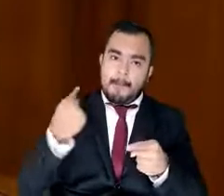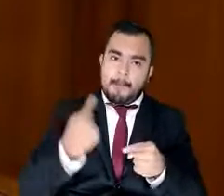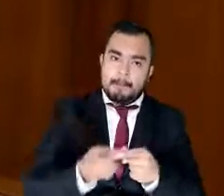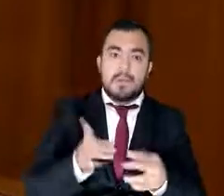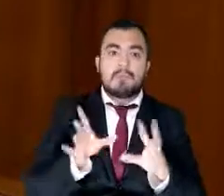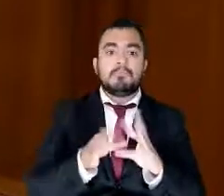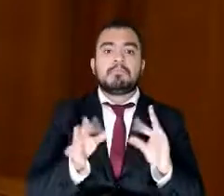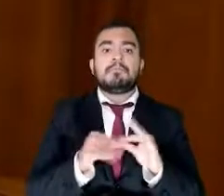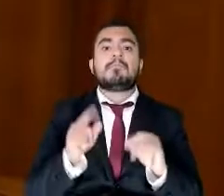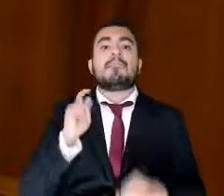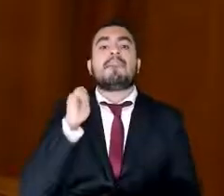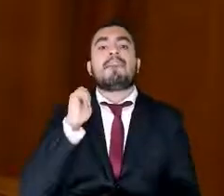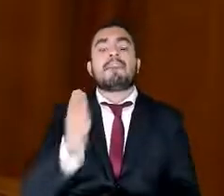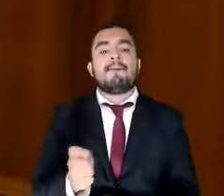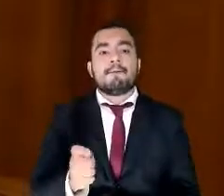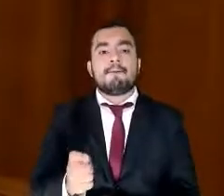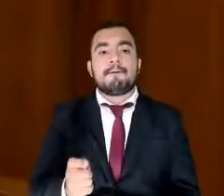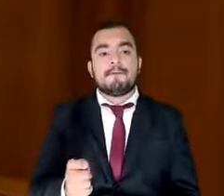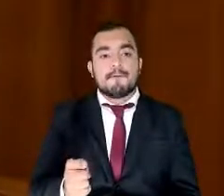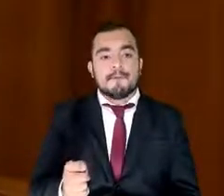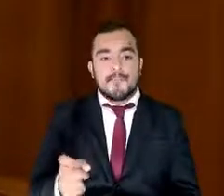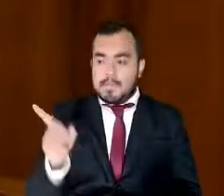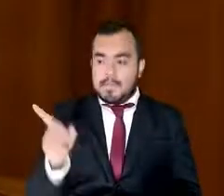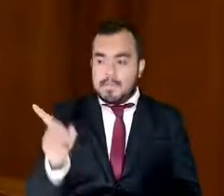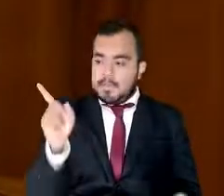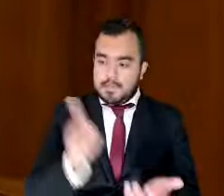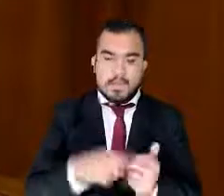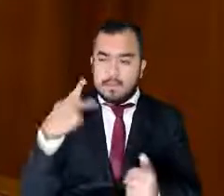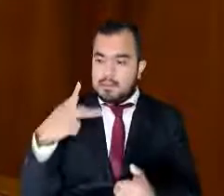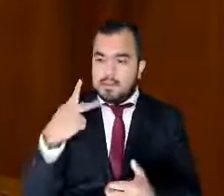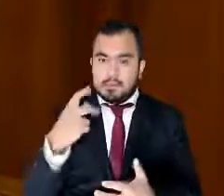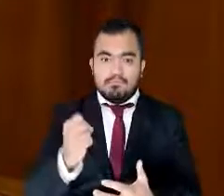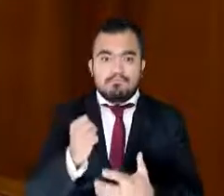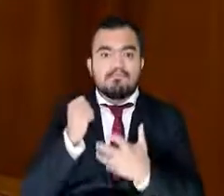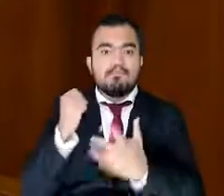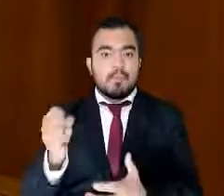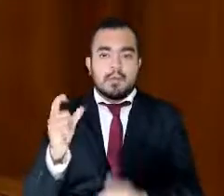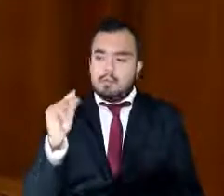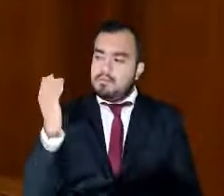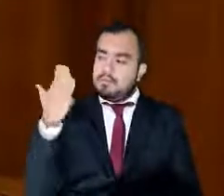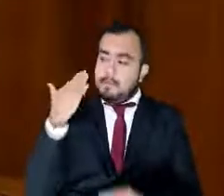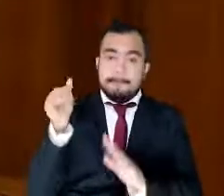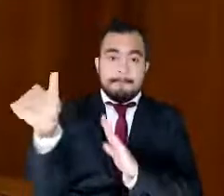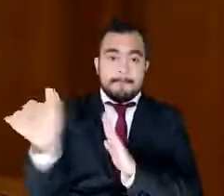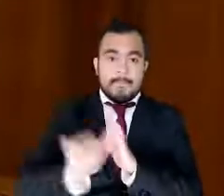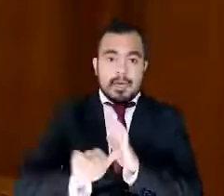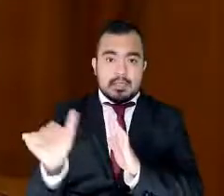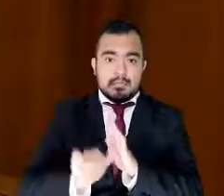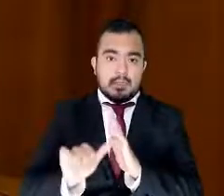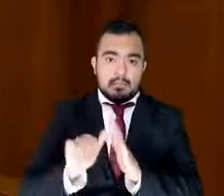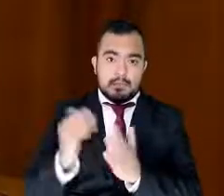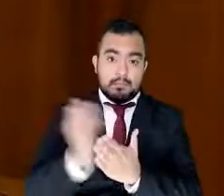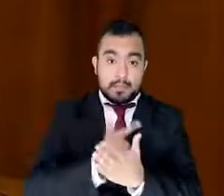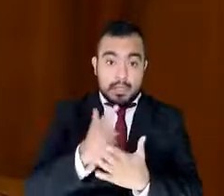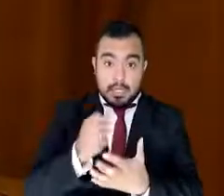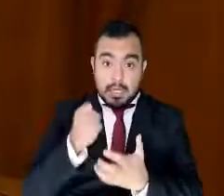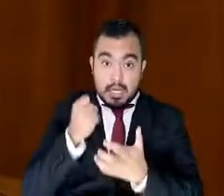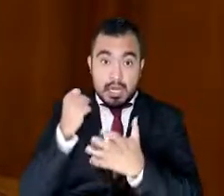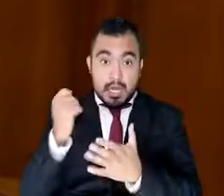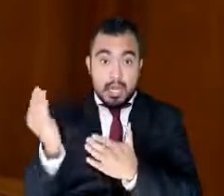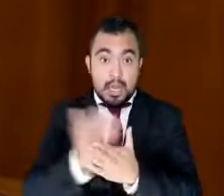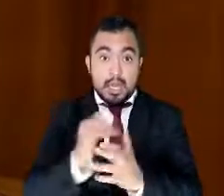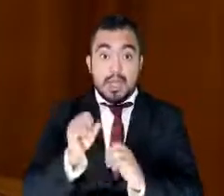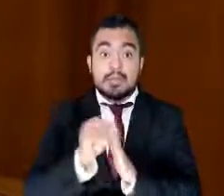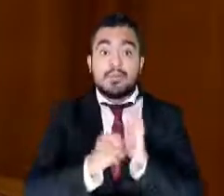el recorte al suministro que se anunció hace apenas unos meses. Realmente el recorte al suministro del